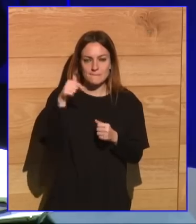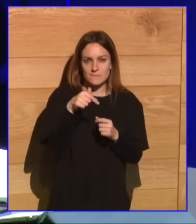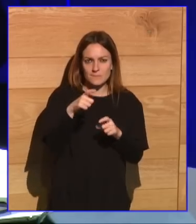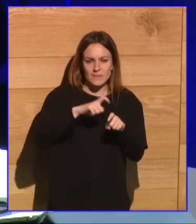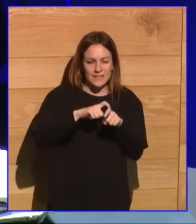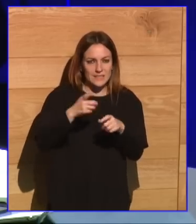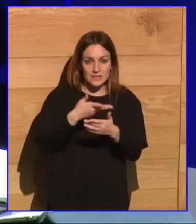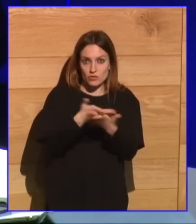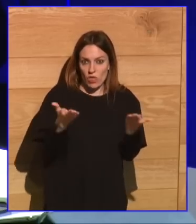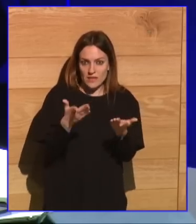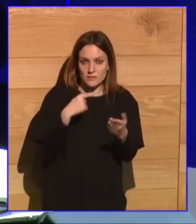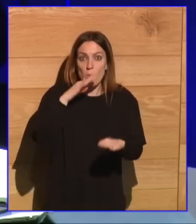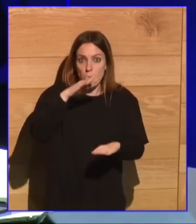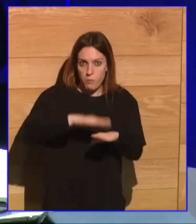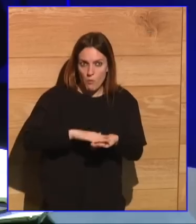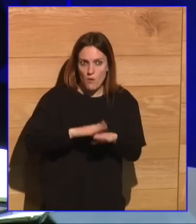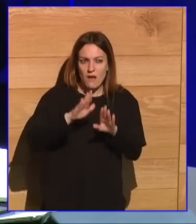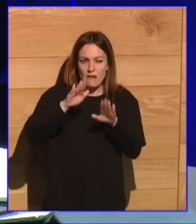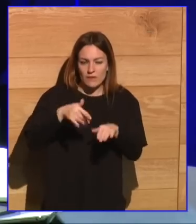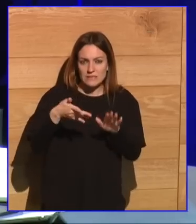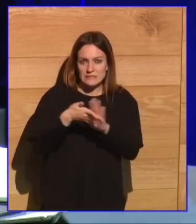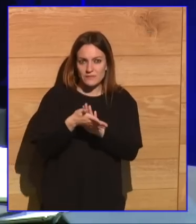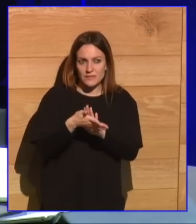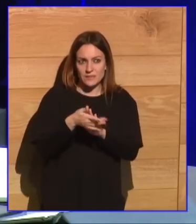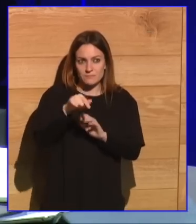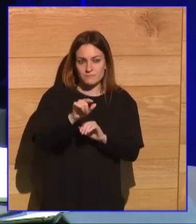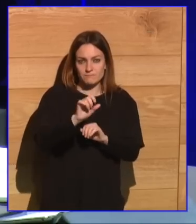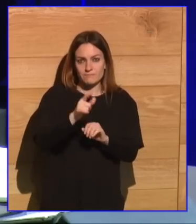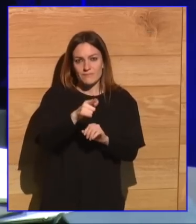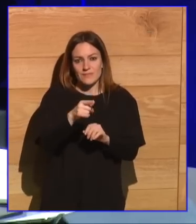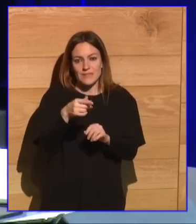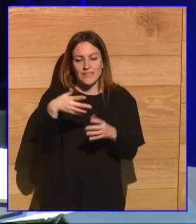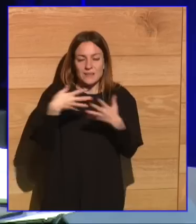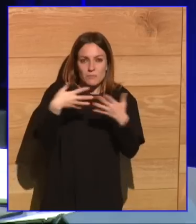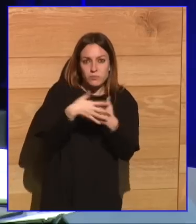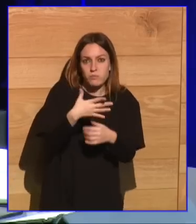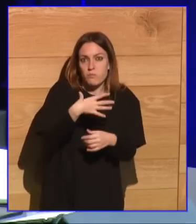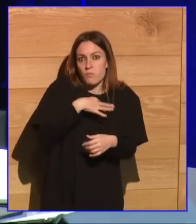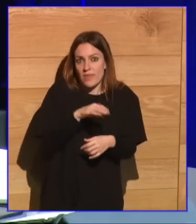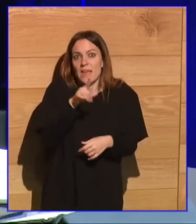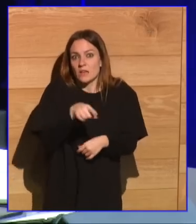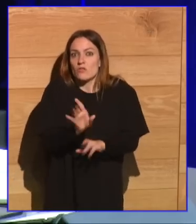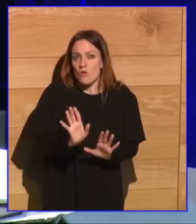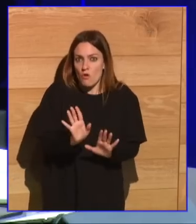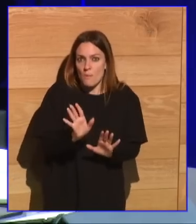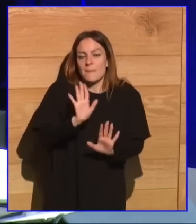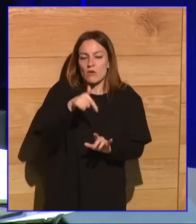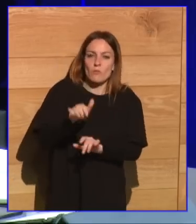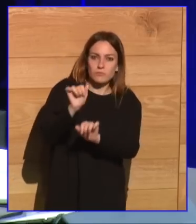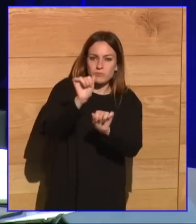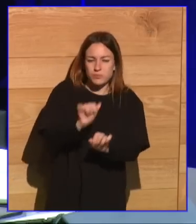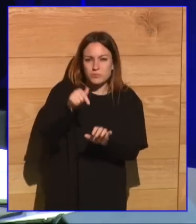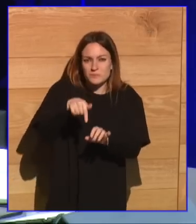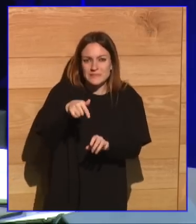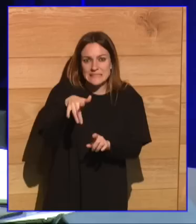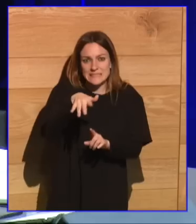tan delicuescentes que acaban necesariamente no integrándose entre sí y por lo tanto defendiéndose en el terreno de